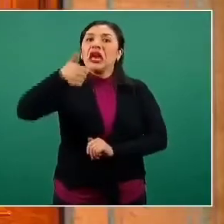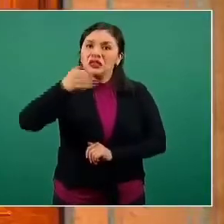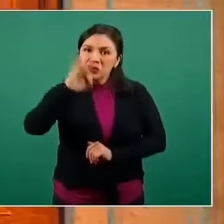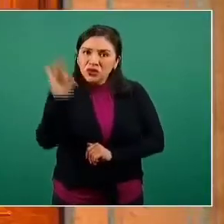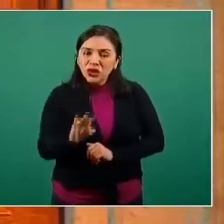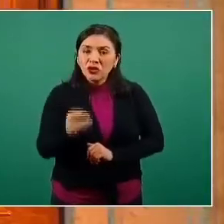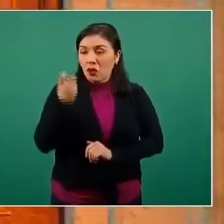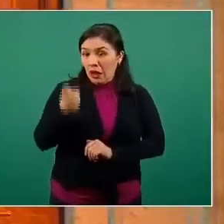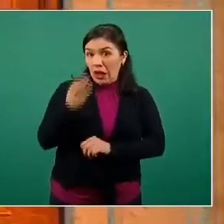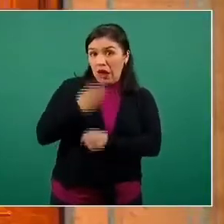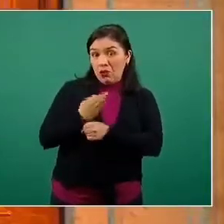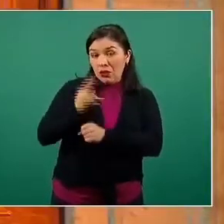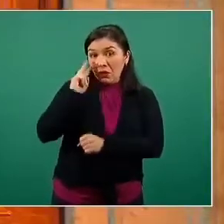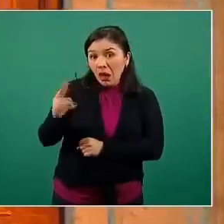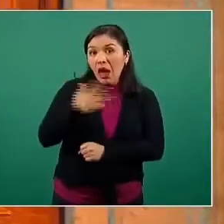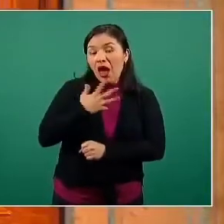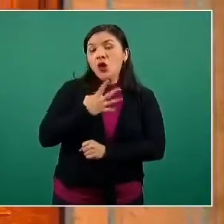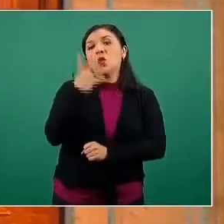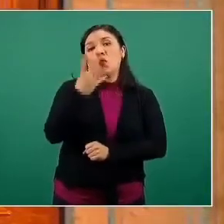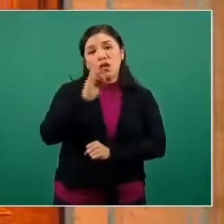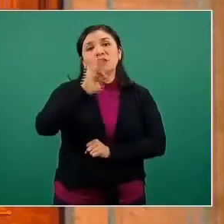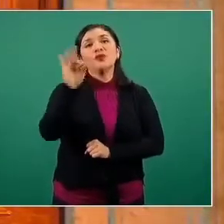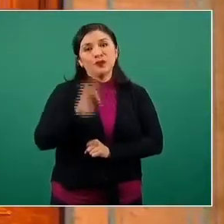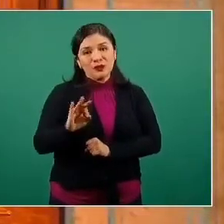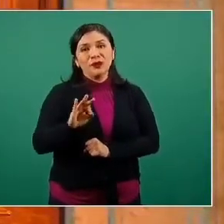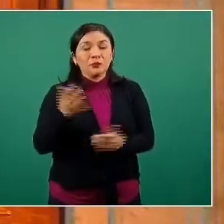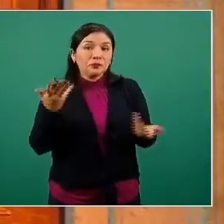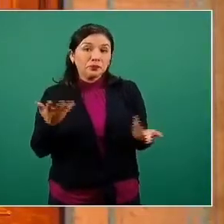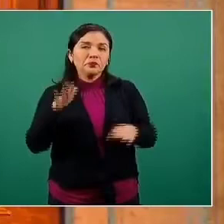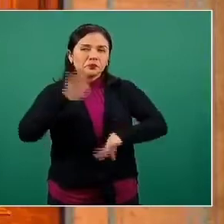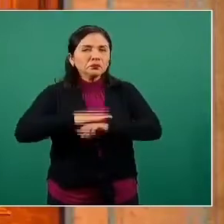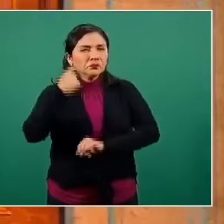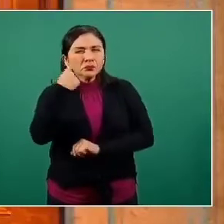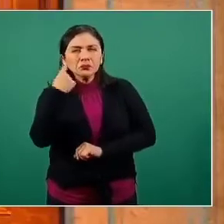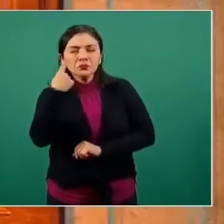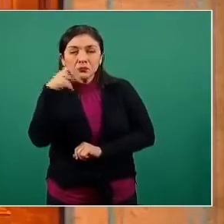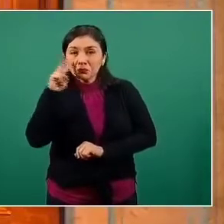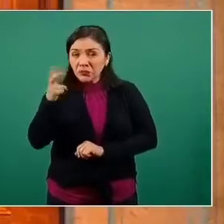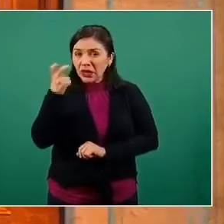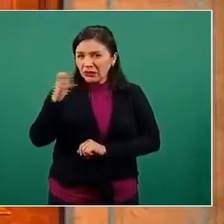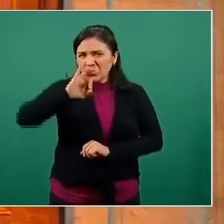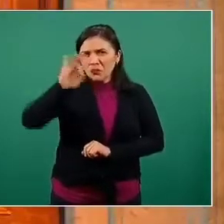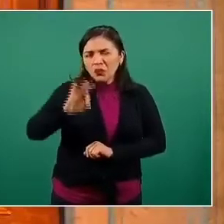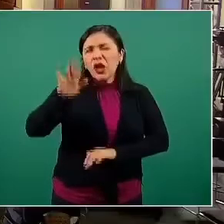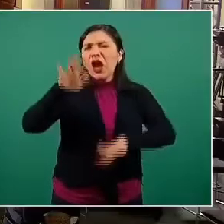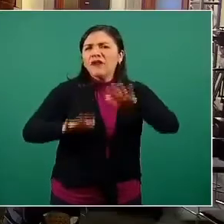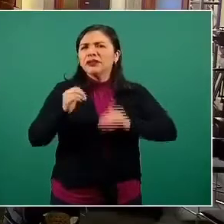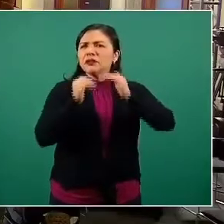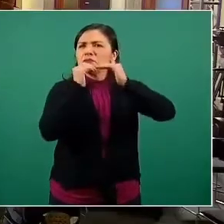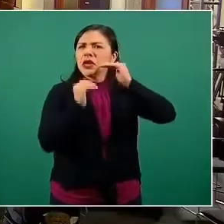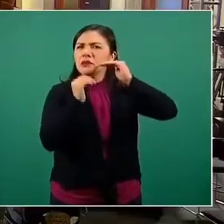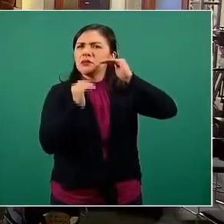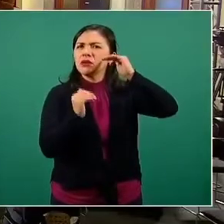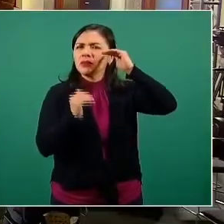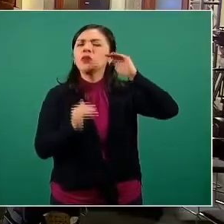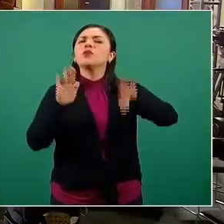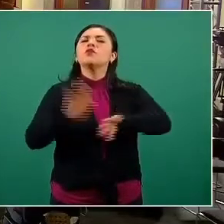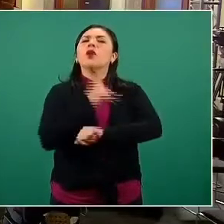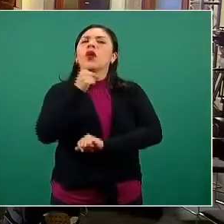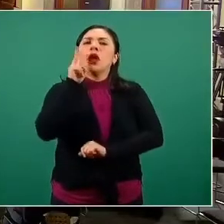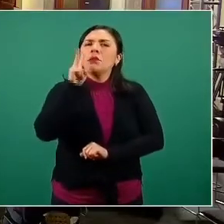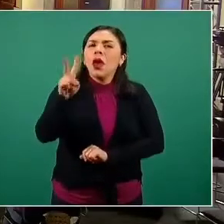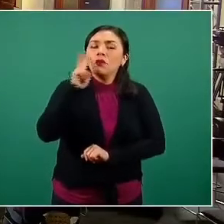esta semana está en un 4%, y normalmente vemos que este porcentaje disminuye precisamente